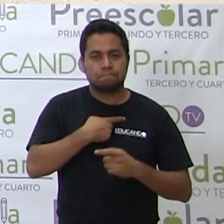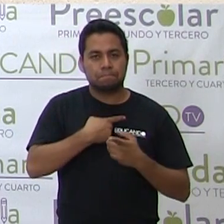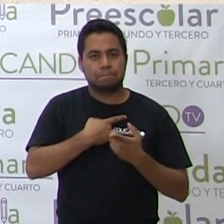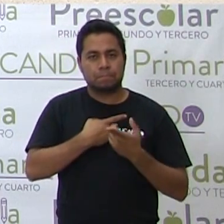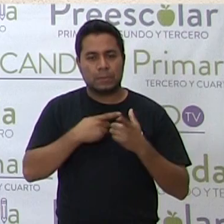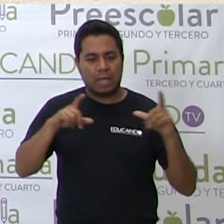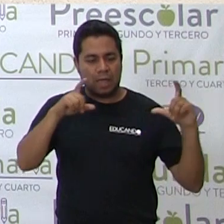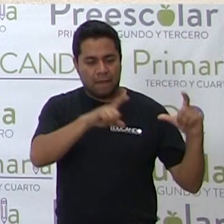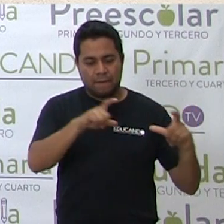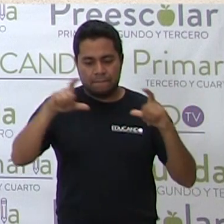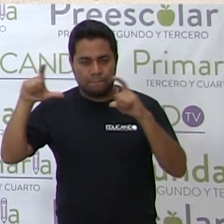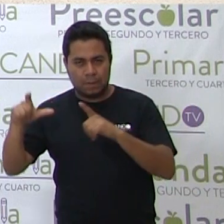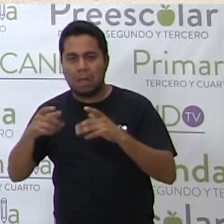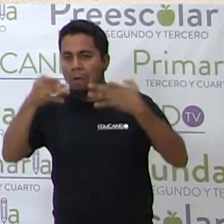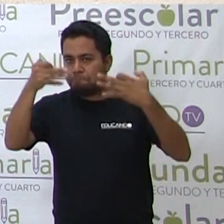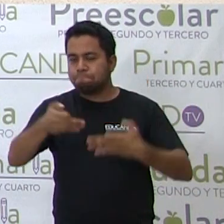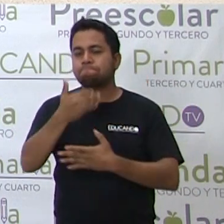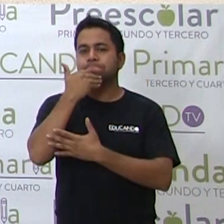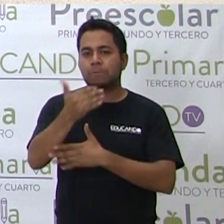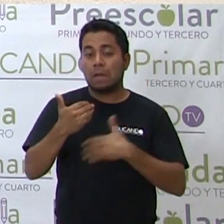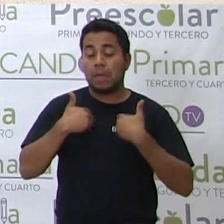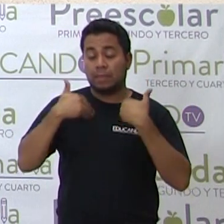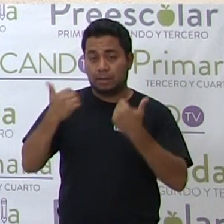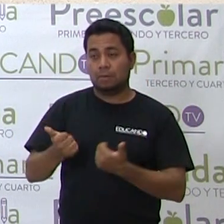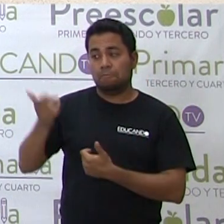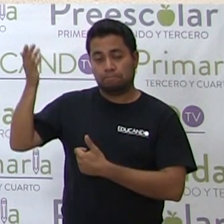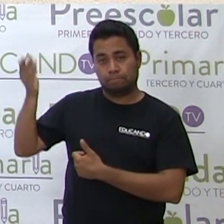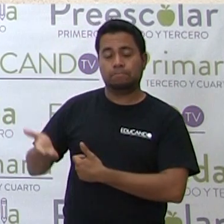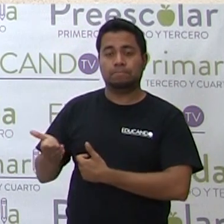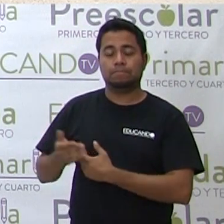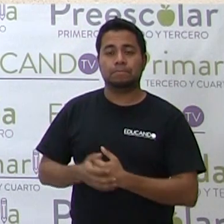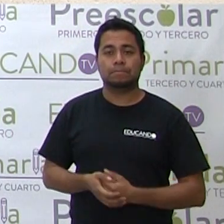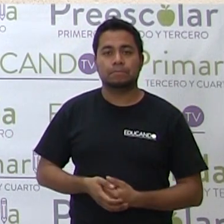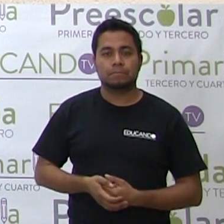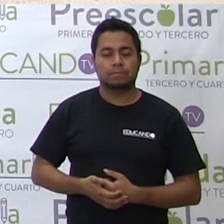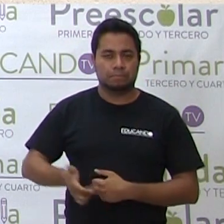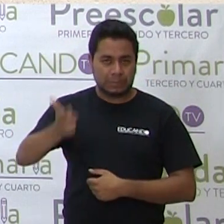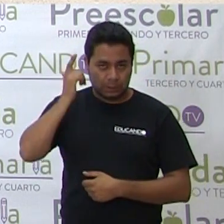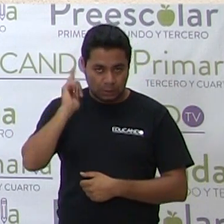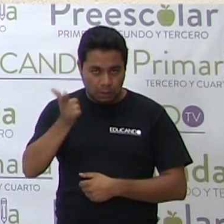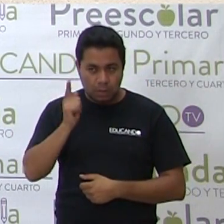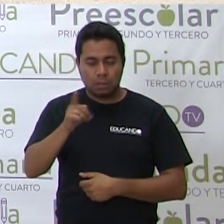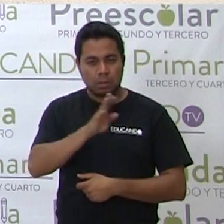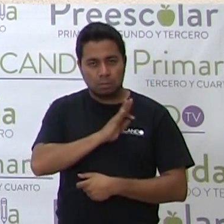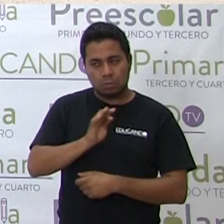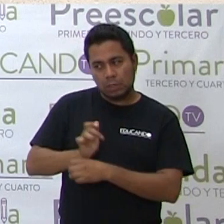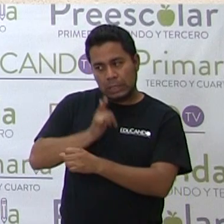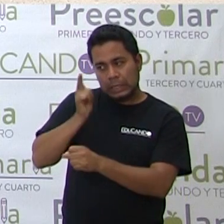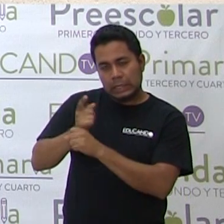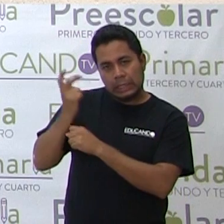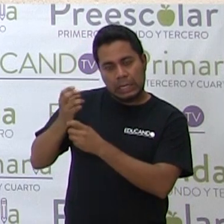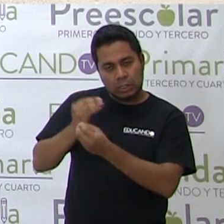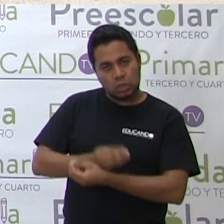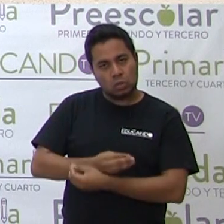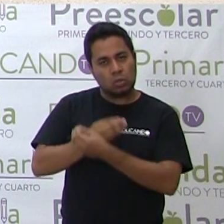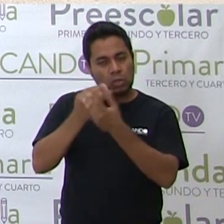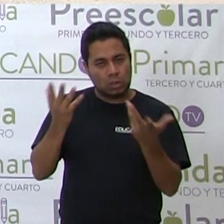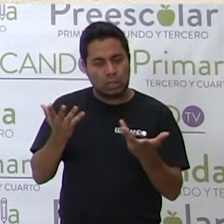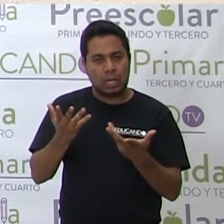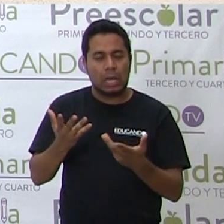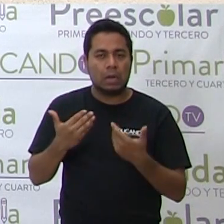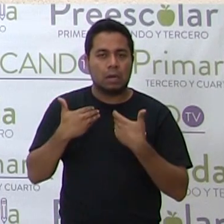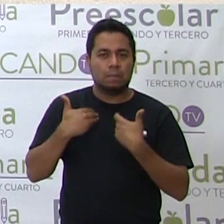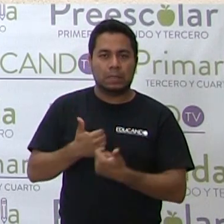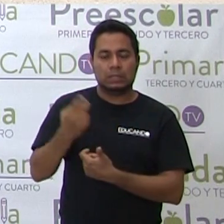factorización es correcta se entendió sí espero que pues haya quedado Claro sí haya